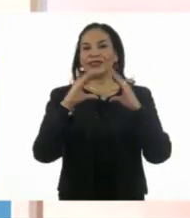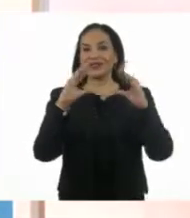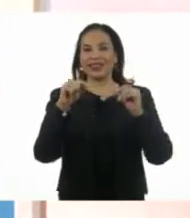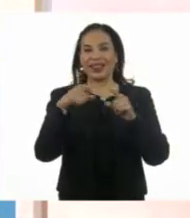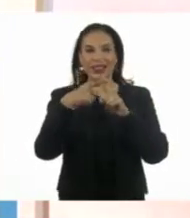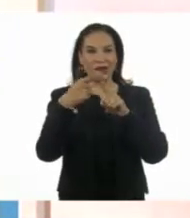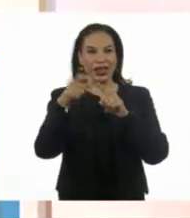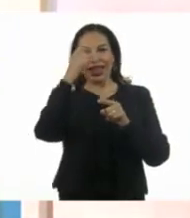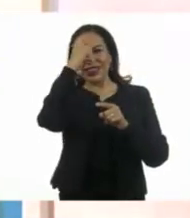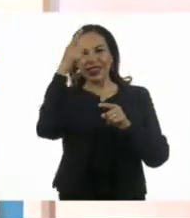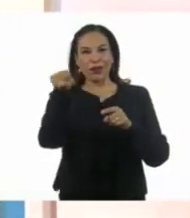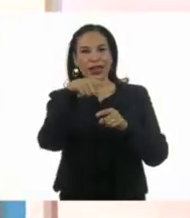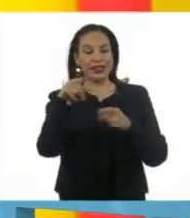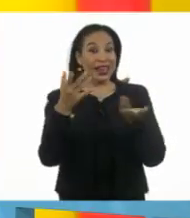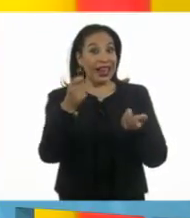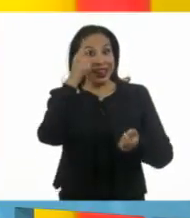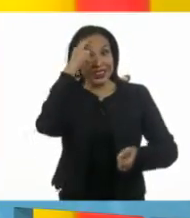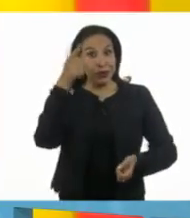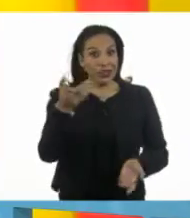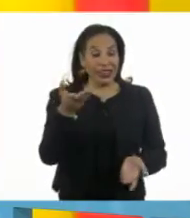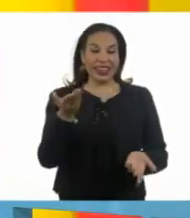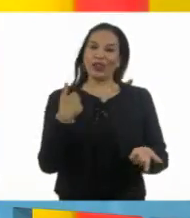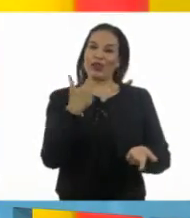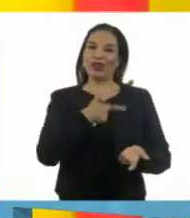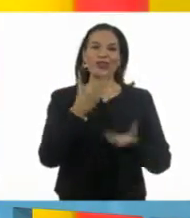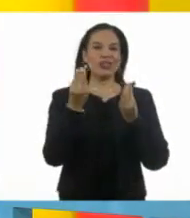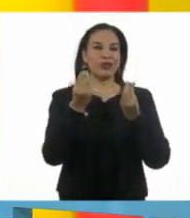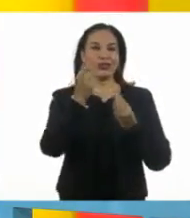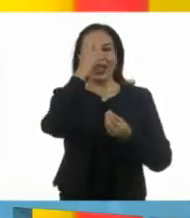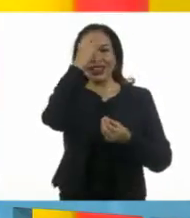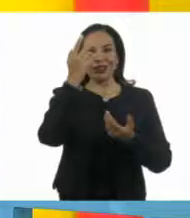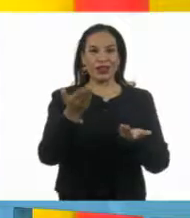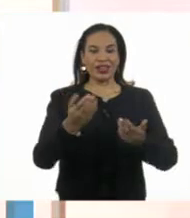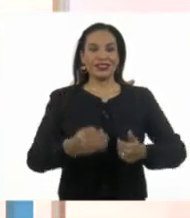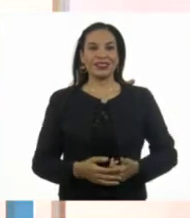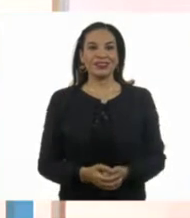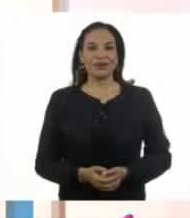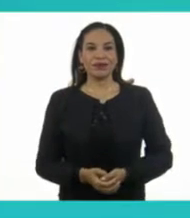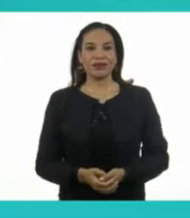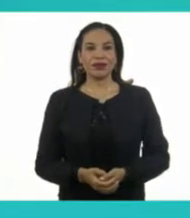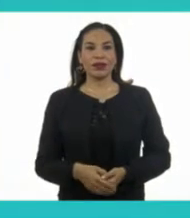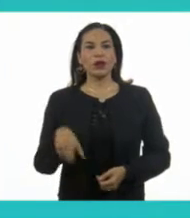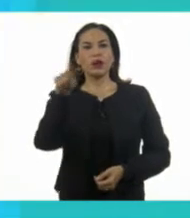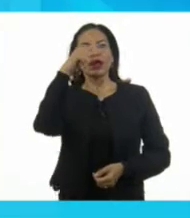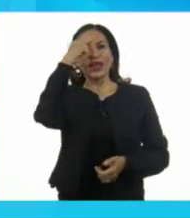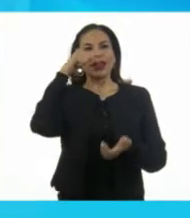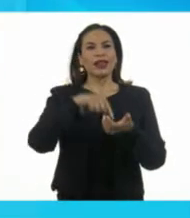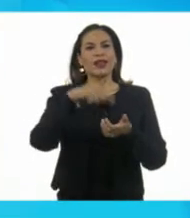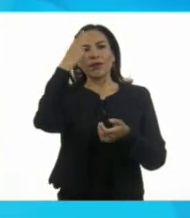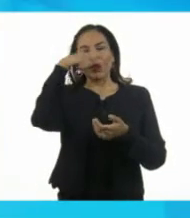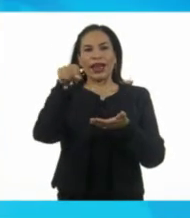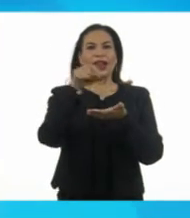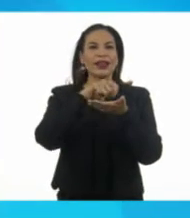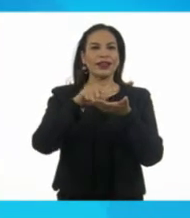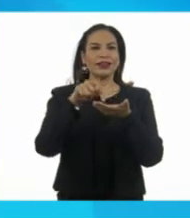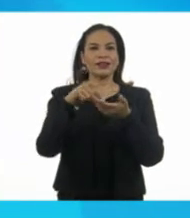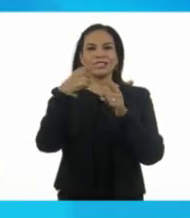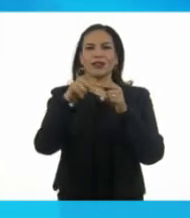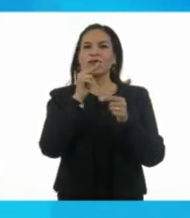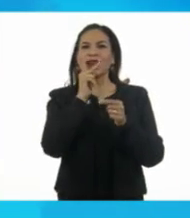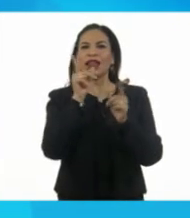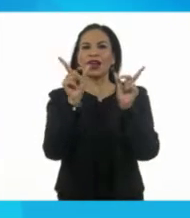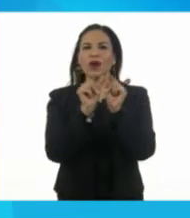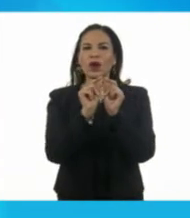unas adivinanzas. ¿Adivinanzas? Así Me es. Gustan mucho las adivinanzas. ¿Ustedes creen que para escribir necesitamos